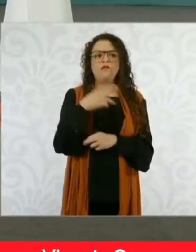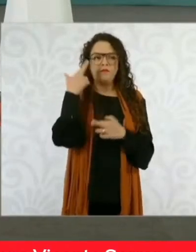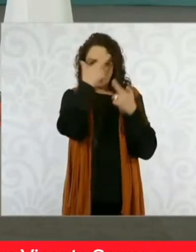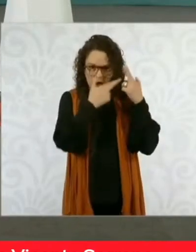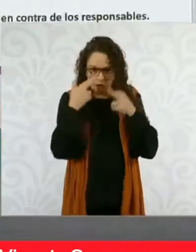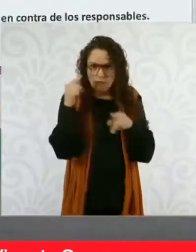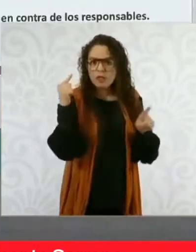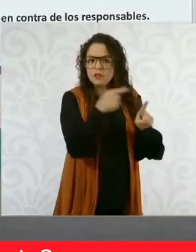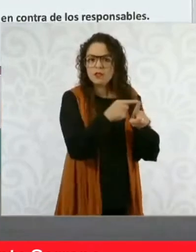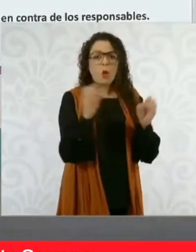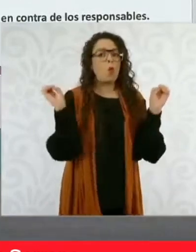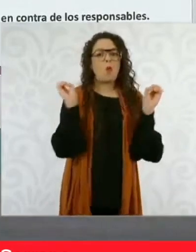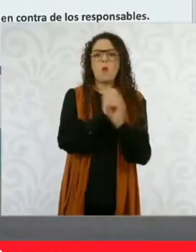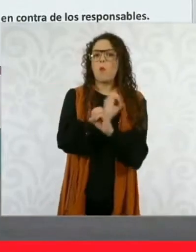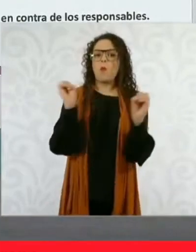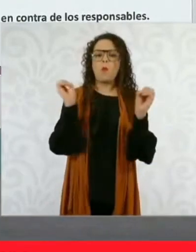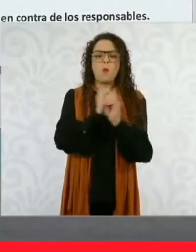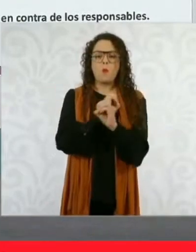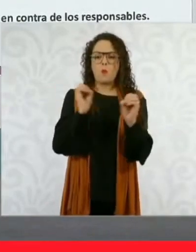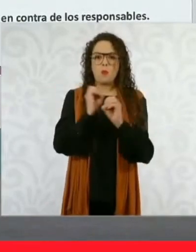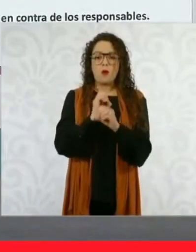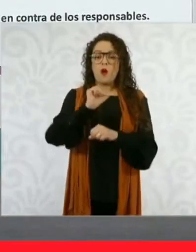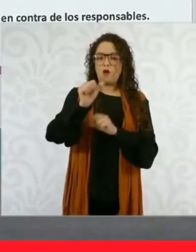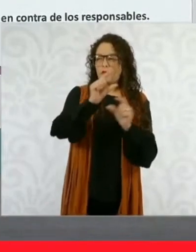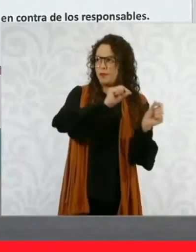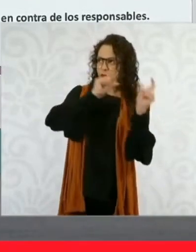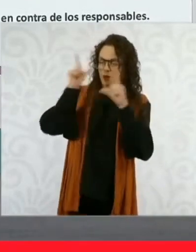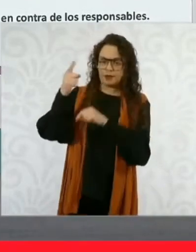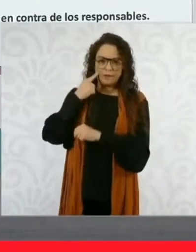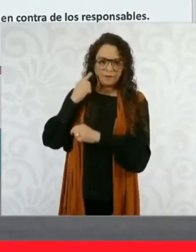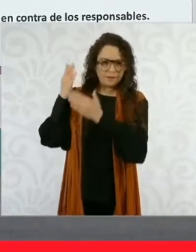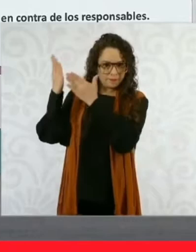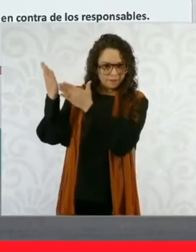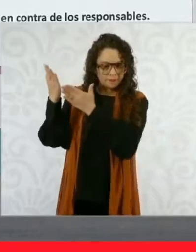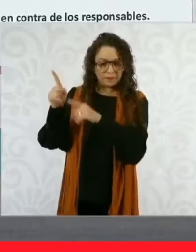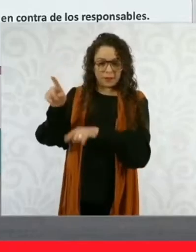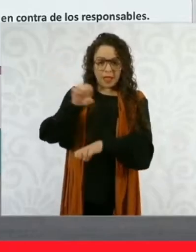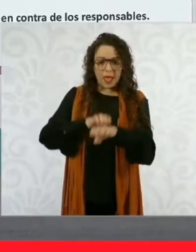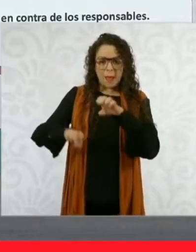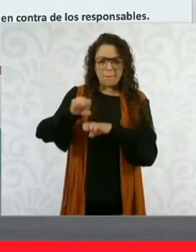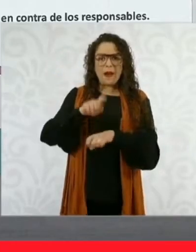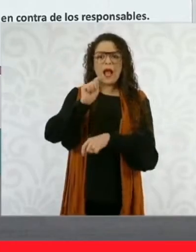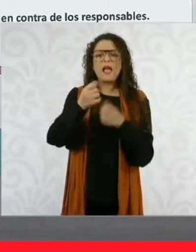Este es otro. Esta es una empresa de seguros.